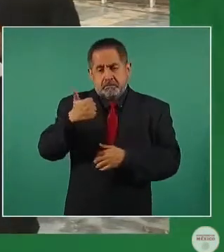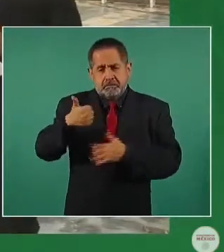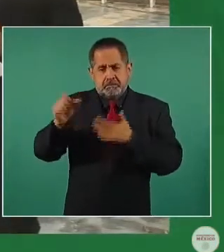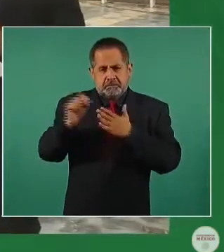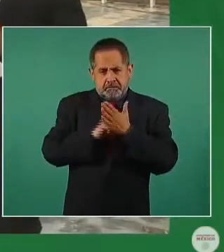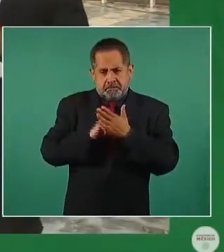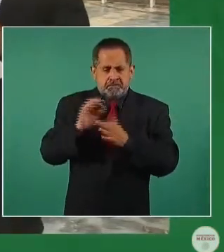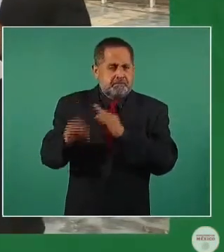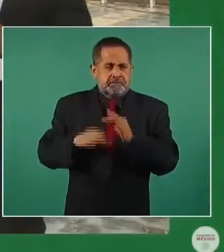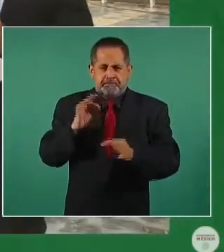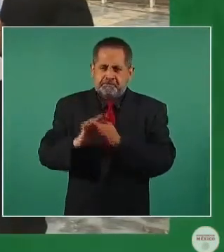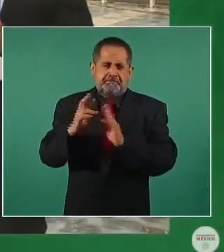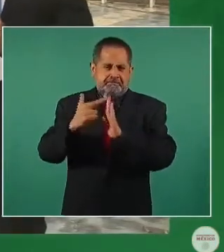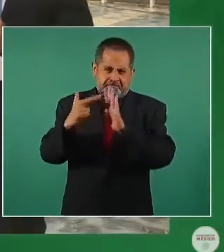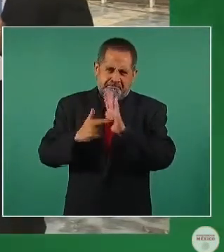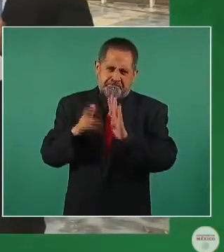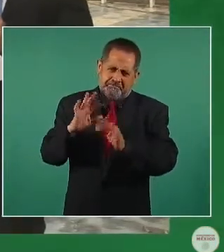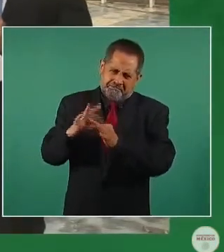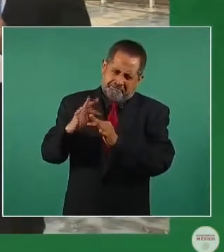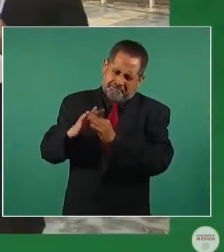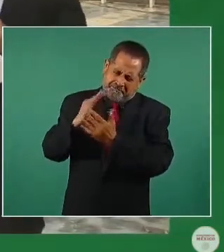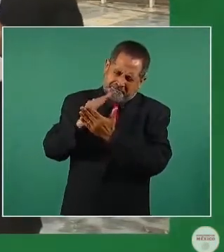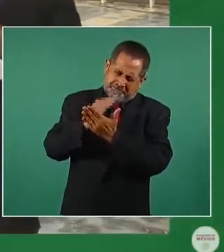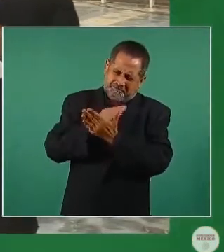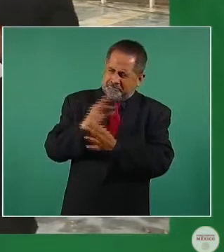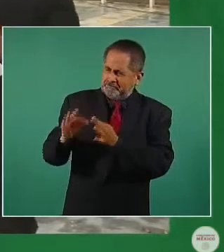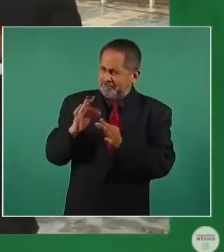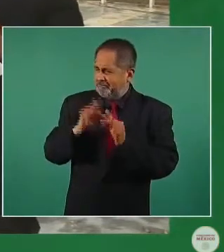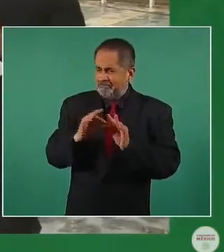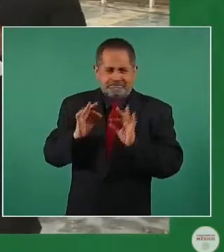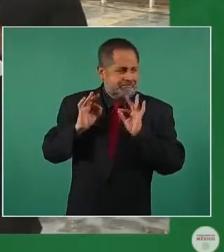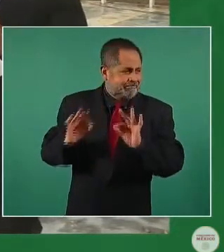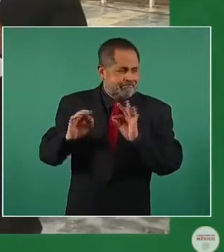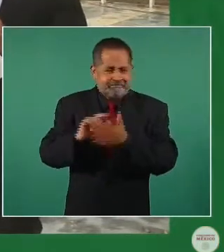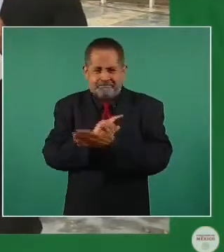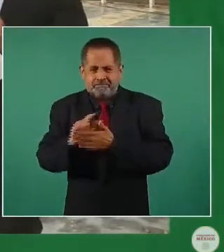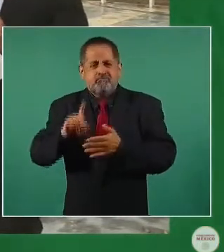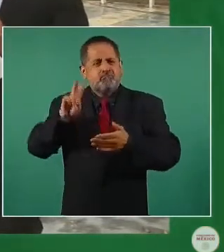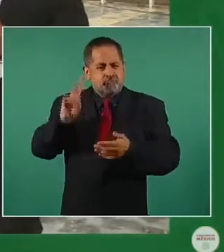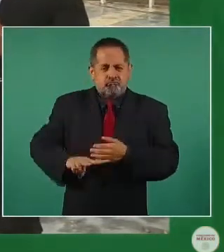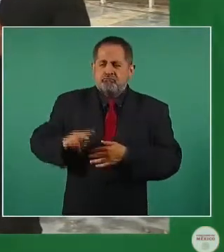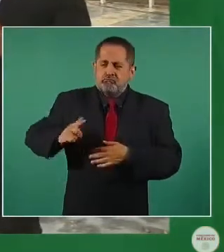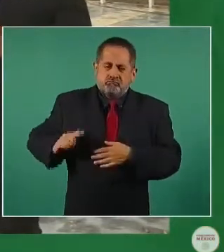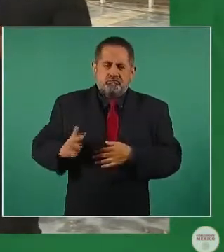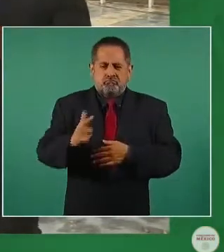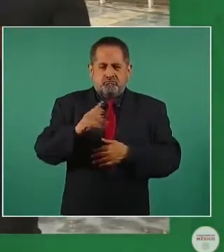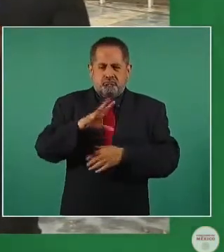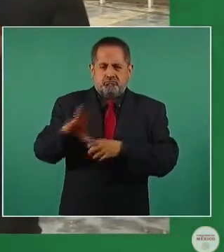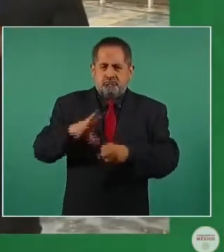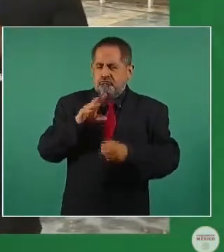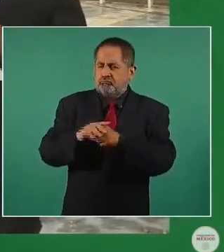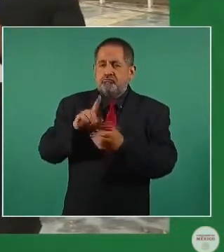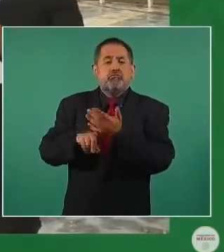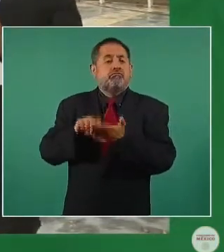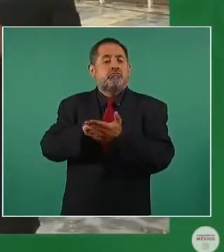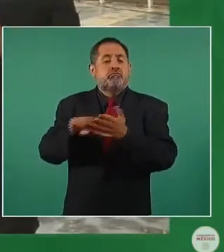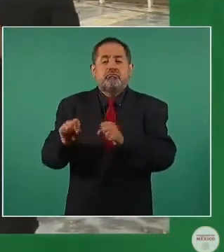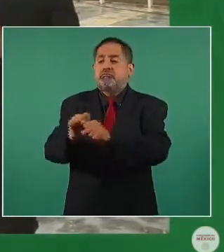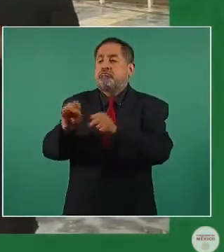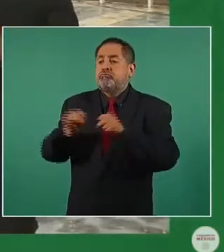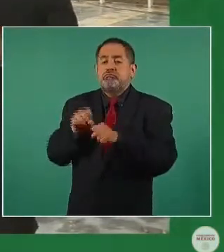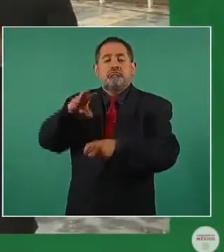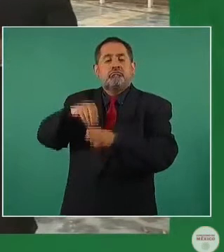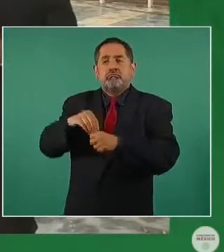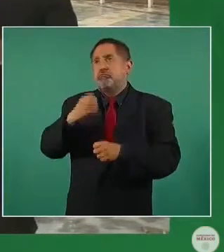mejorado nuestros protocolos, buscando en todo momento hacer de Guanajuato y de cada aula, por ejemplo, hoy en la Eufrasia